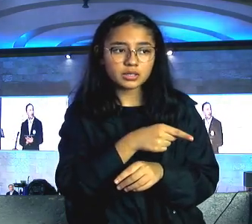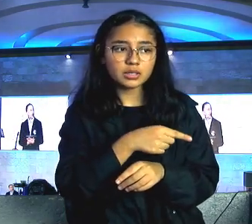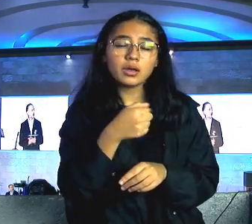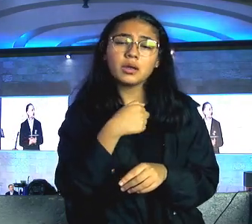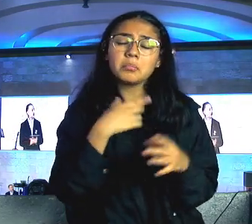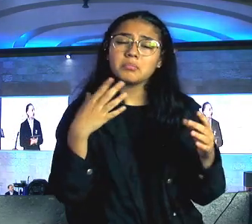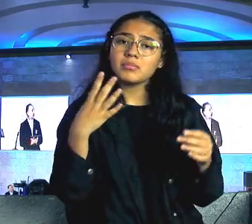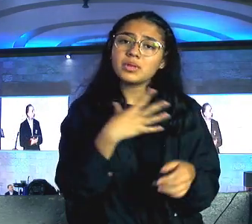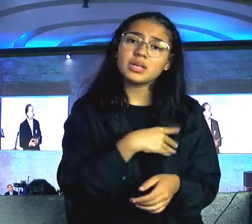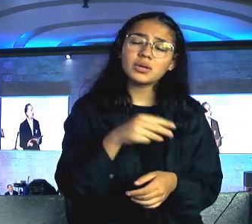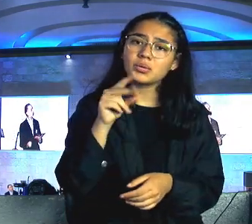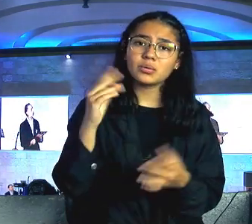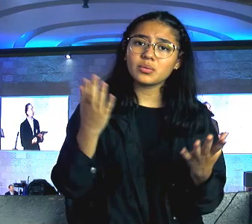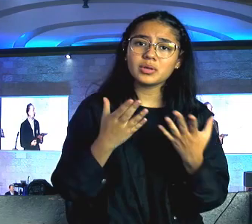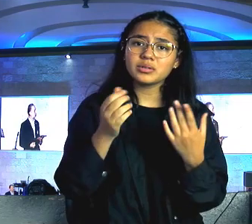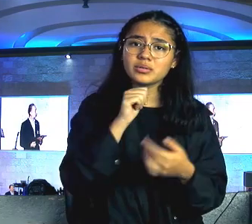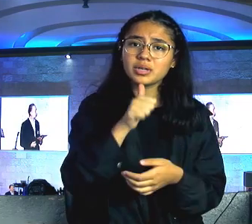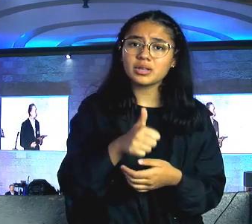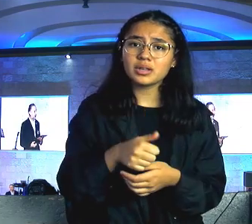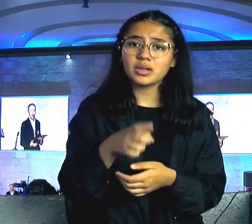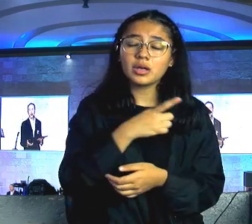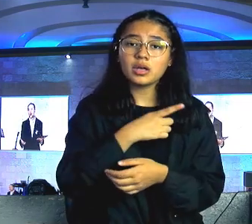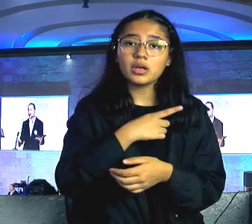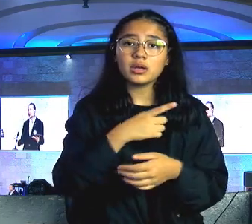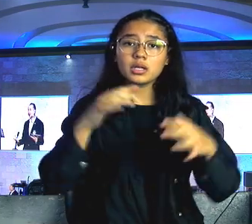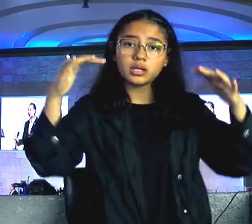nada. Él nomás agarró la televisión.